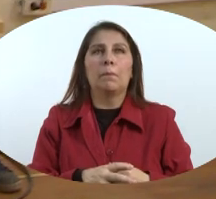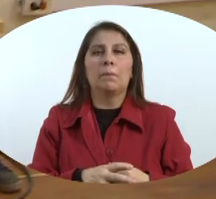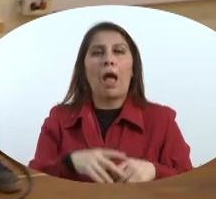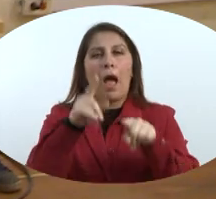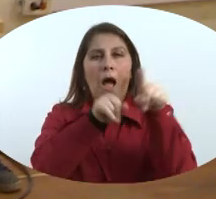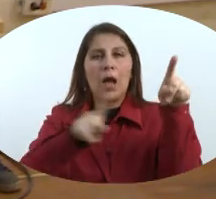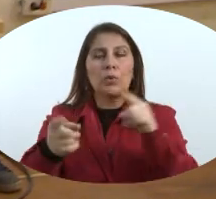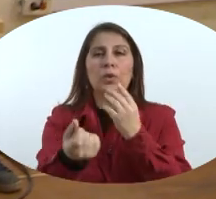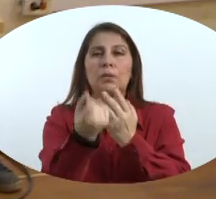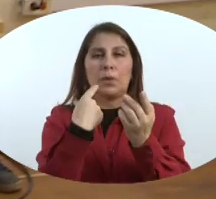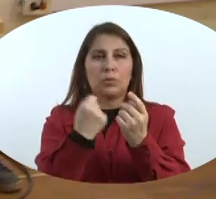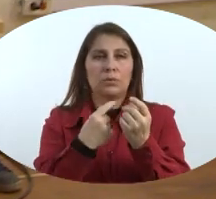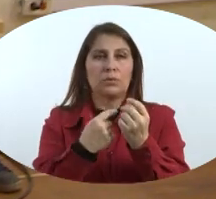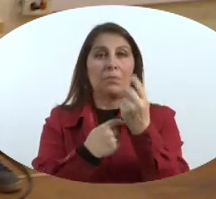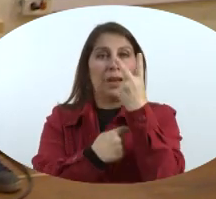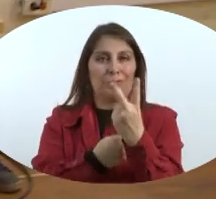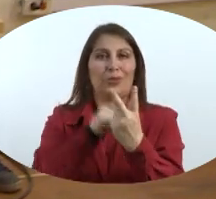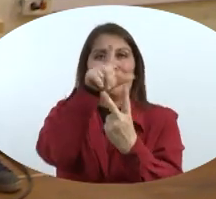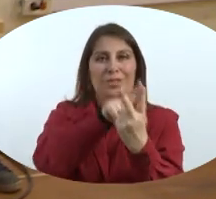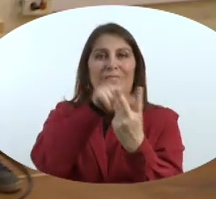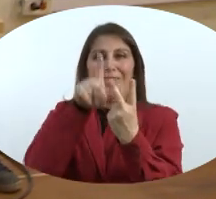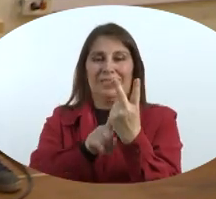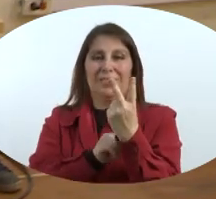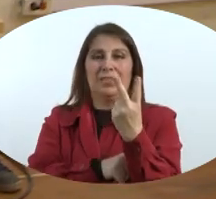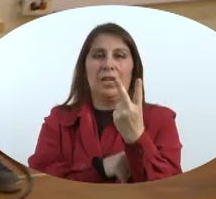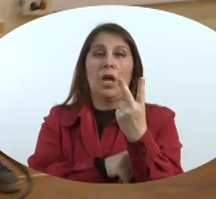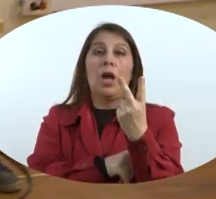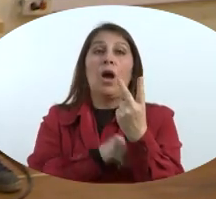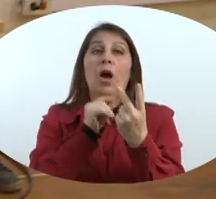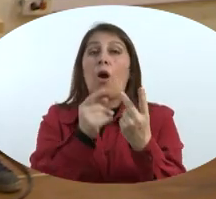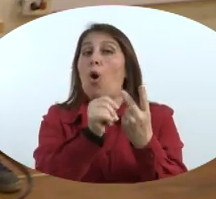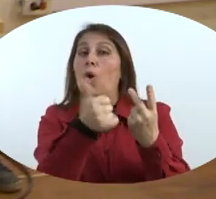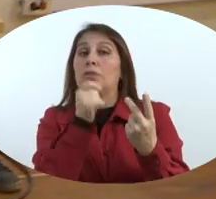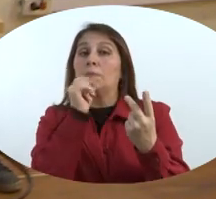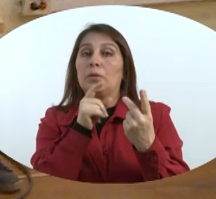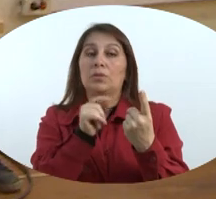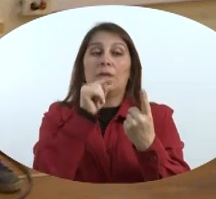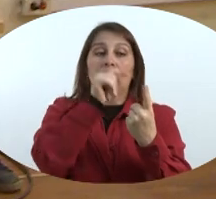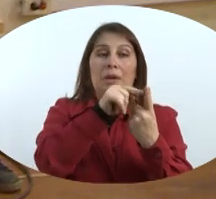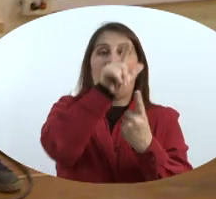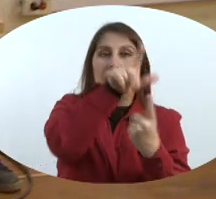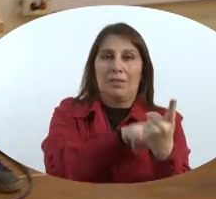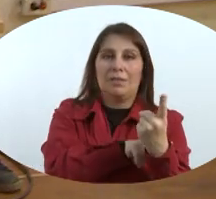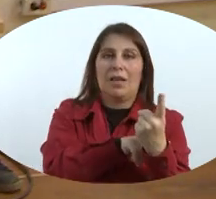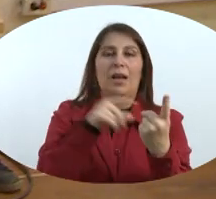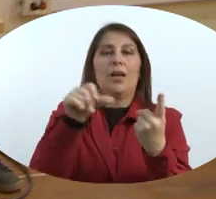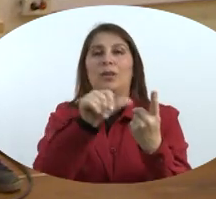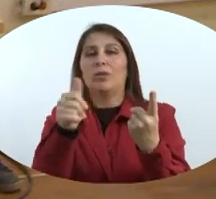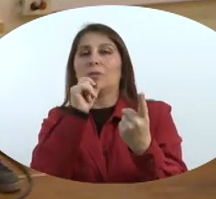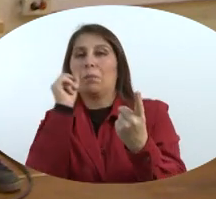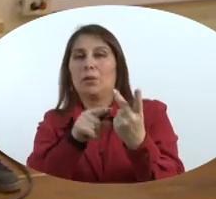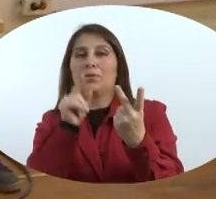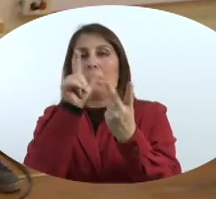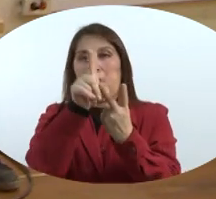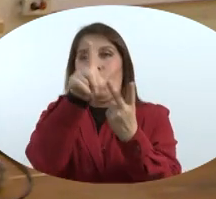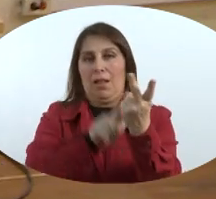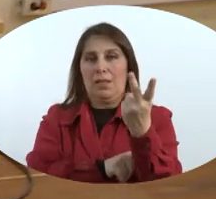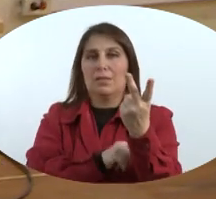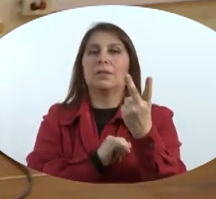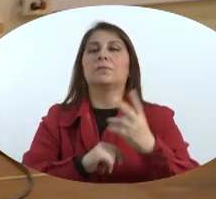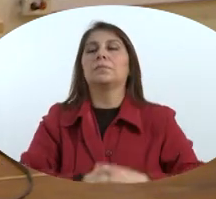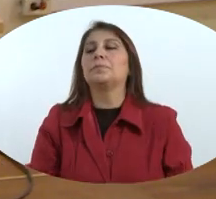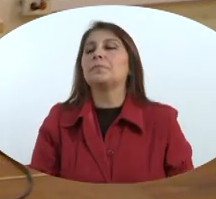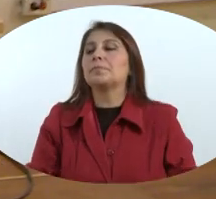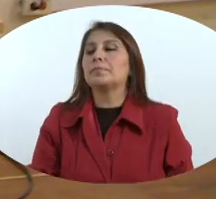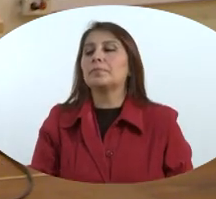hay unas preguntas que son para todas una pregunta que sólo para la plancha número 2 y otra que es solo otras dos que son sólo para